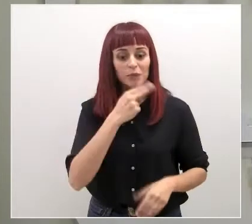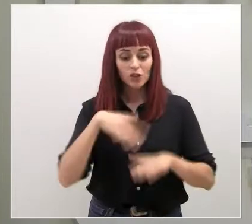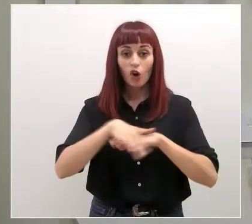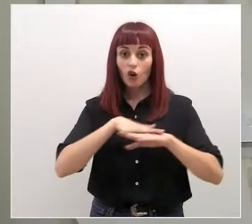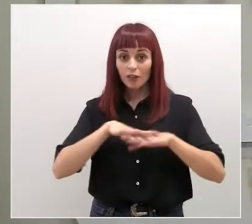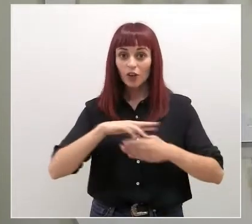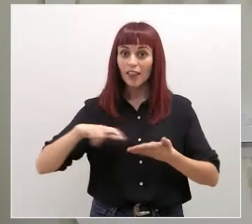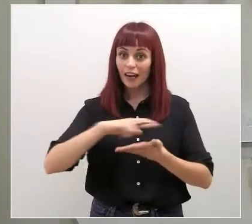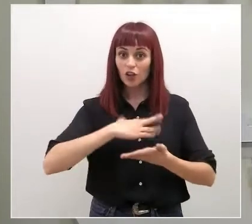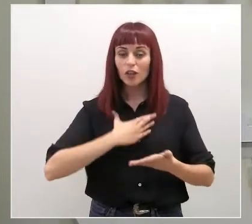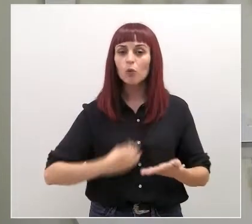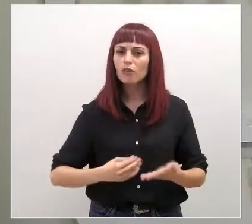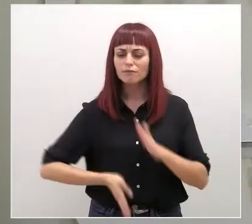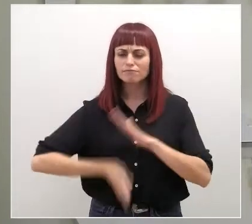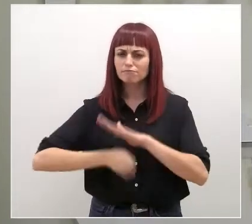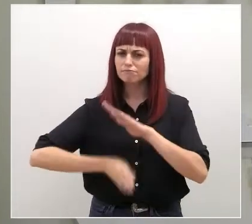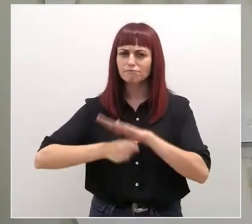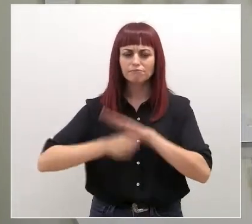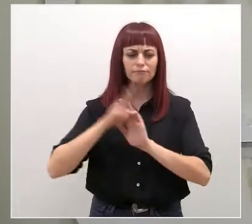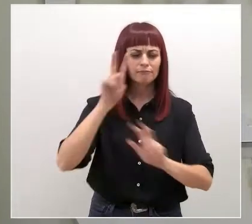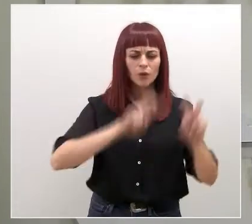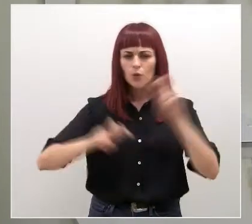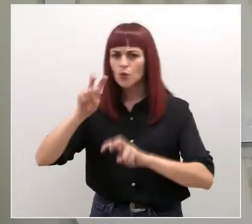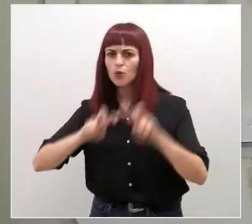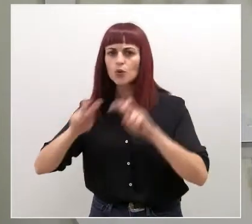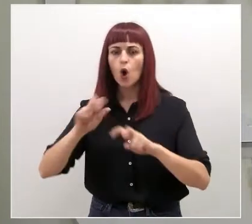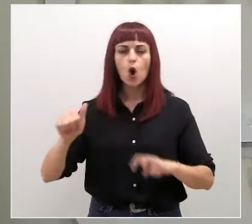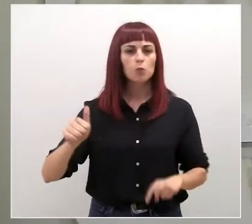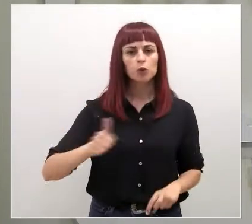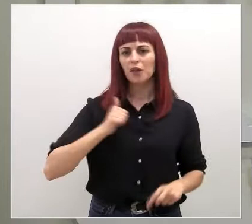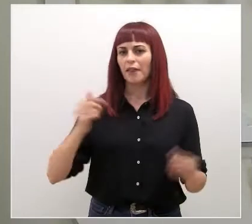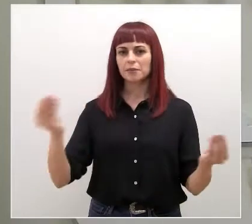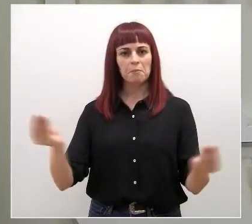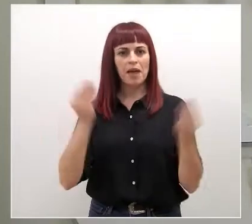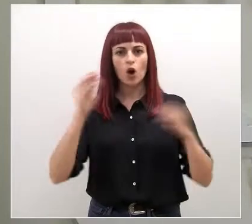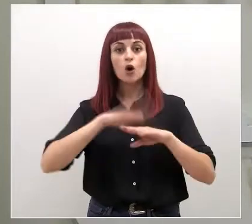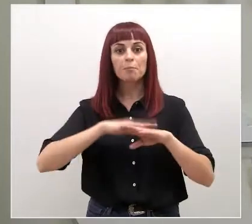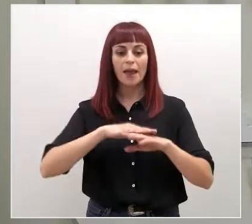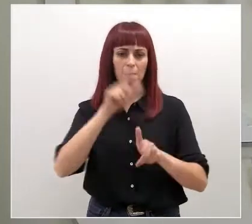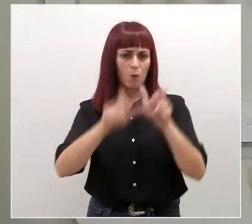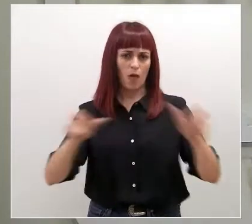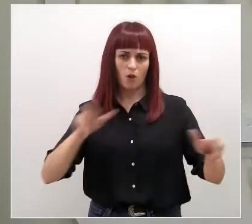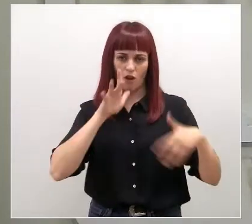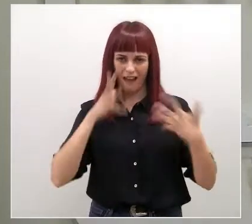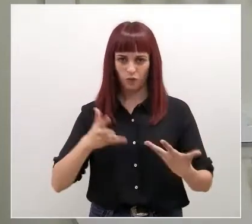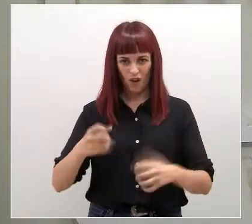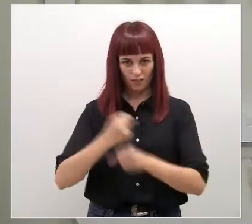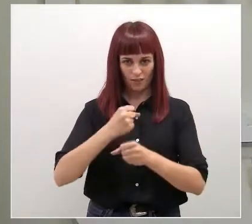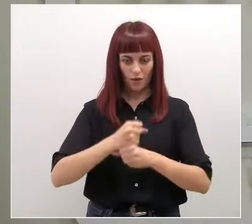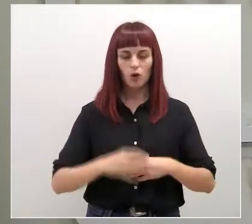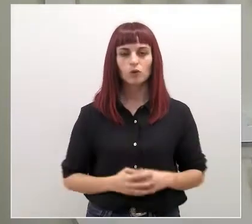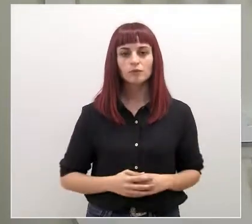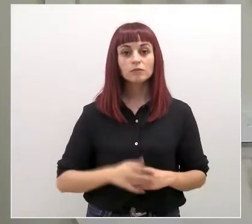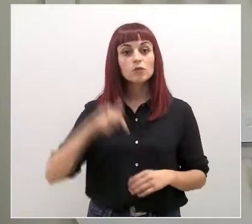Gobierno regional de seguir buscando nuevas y mejores oportunidades para nuestra población activa.